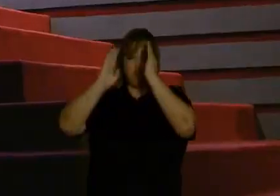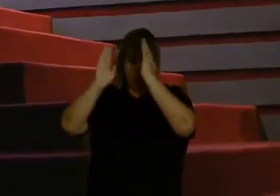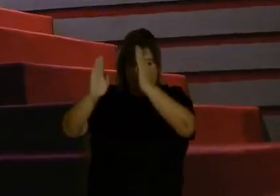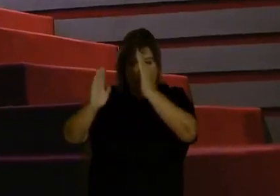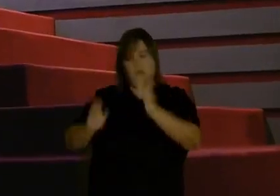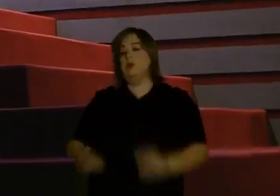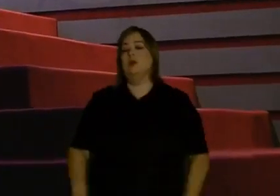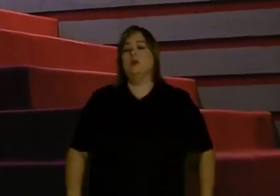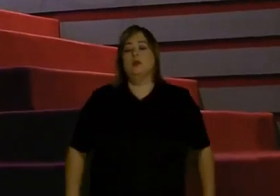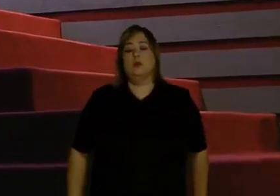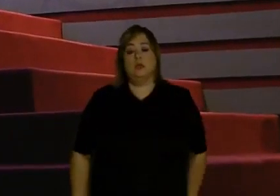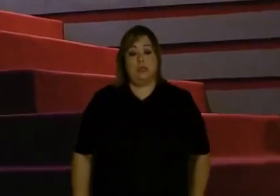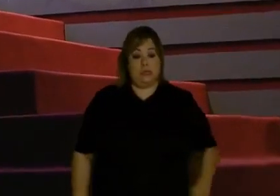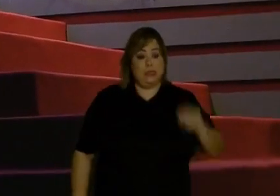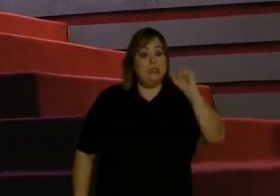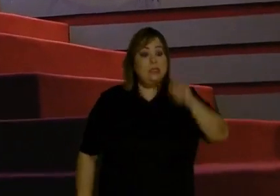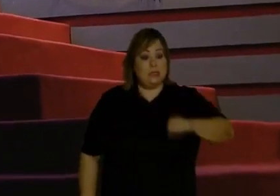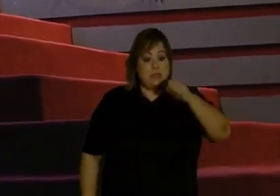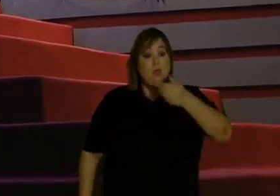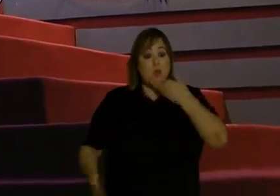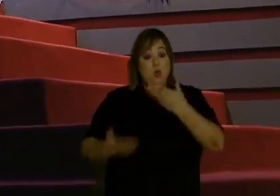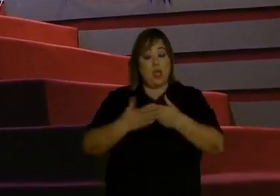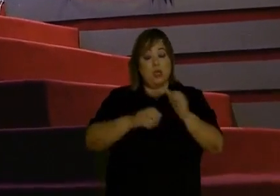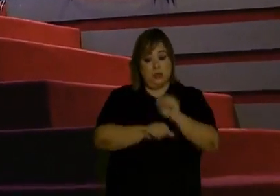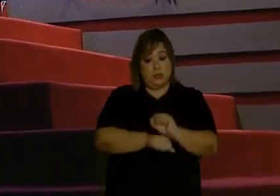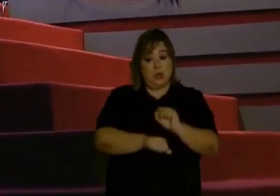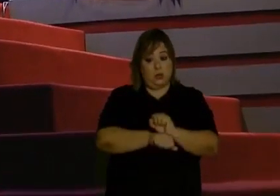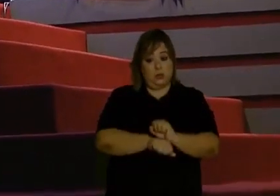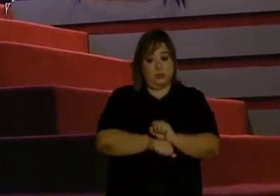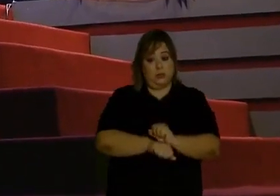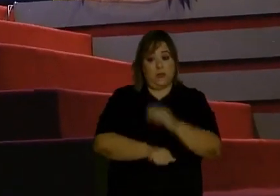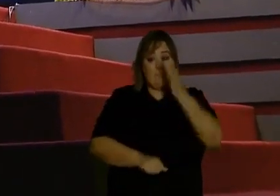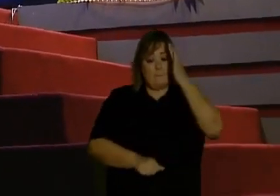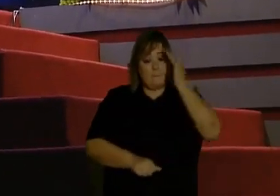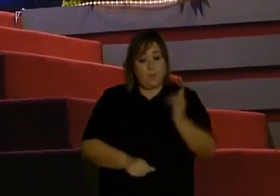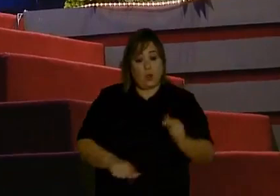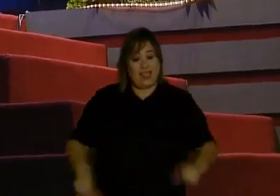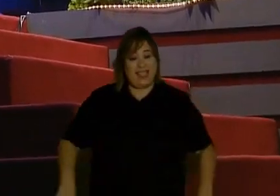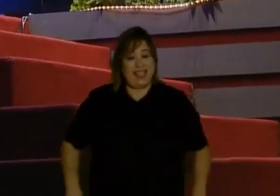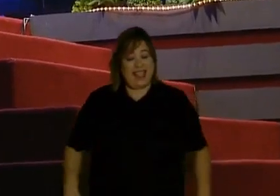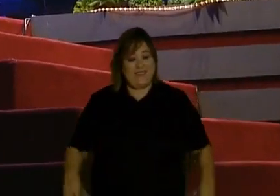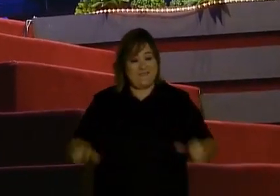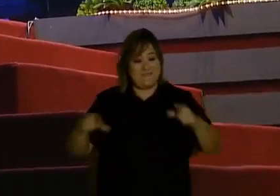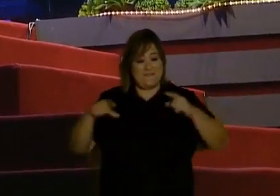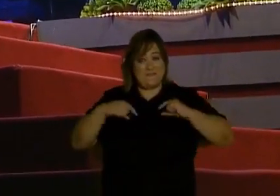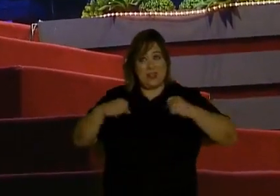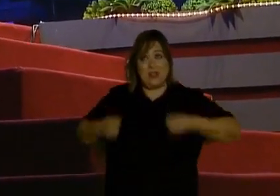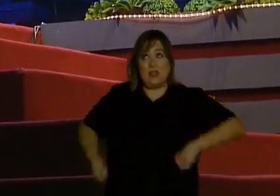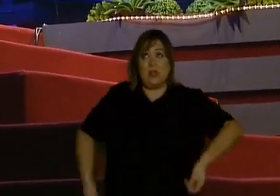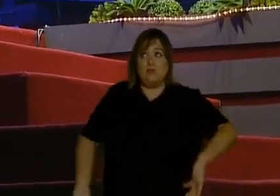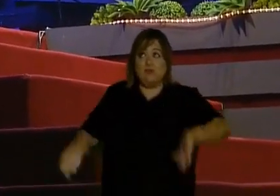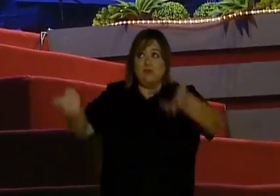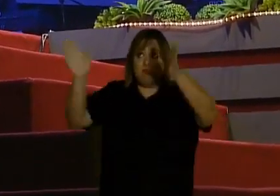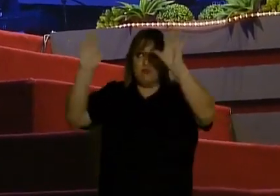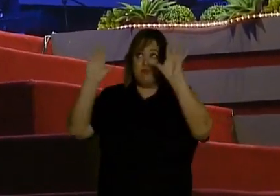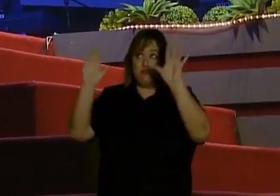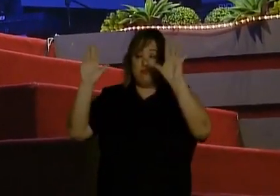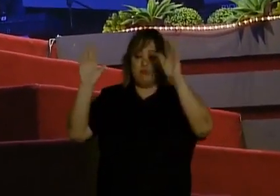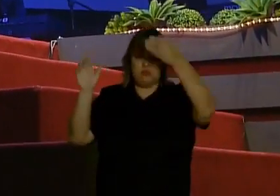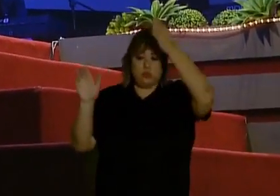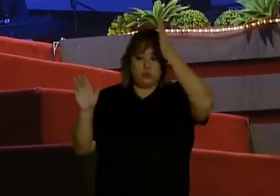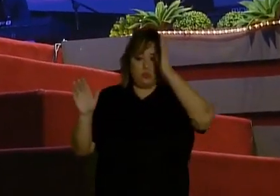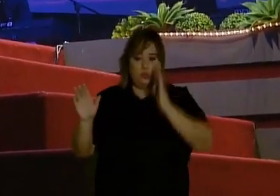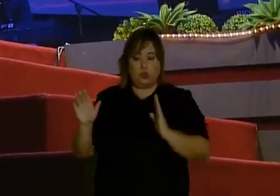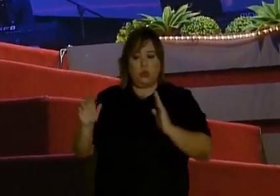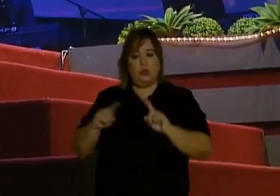que yo he realizado? ¿Servirá de algo esta vida que he consagrado a Dios completamente, o quizás haya un